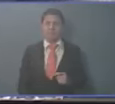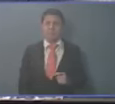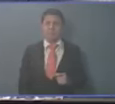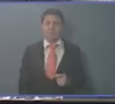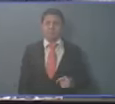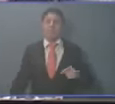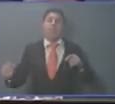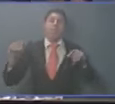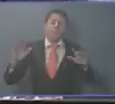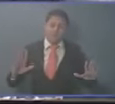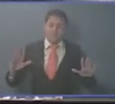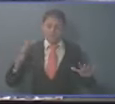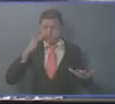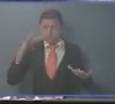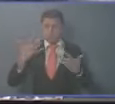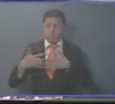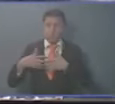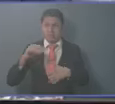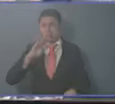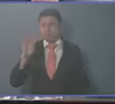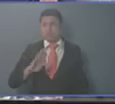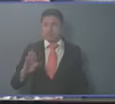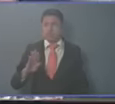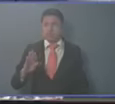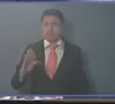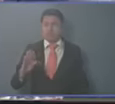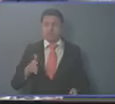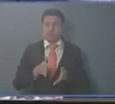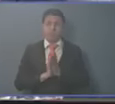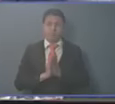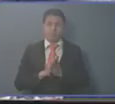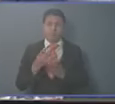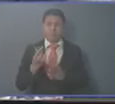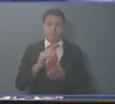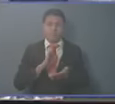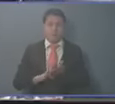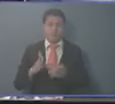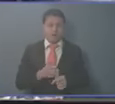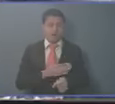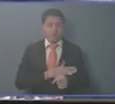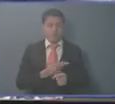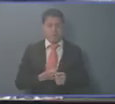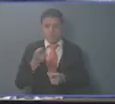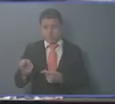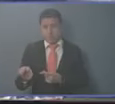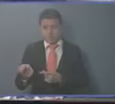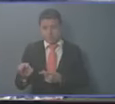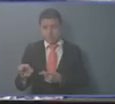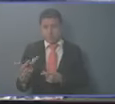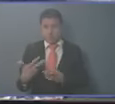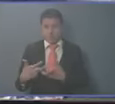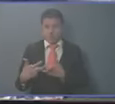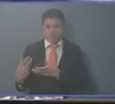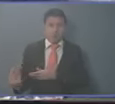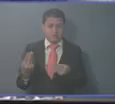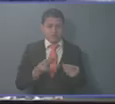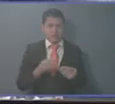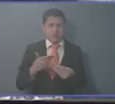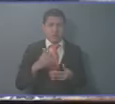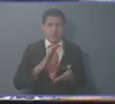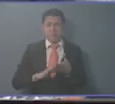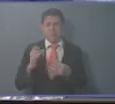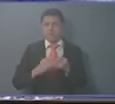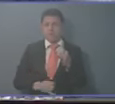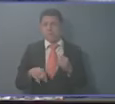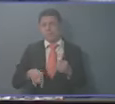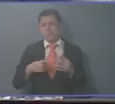Pero el proveedor que está en Brasil pide un anticipo o pide la totalidad para asegurar la venta. Eso